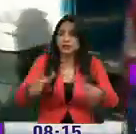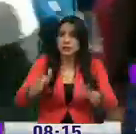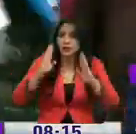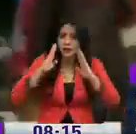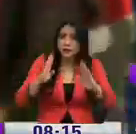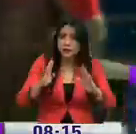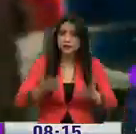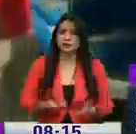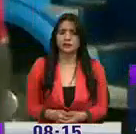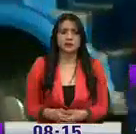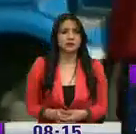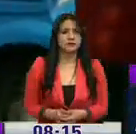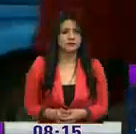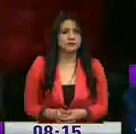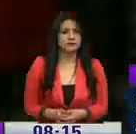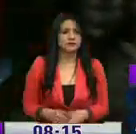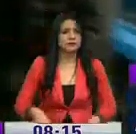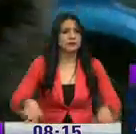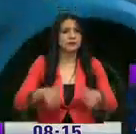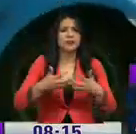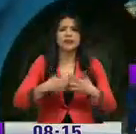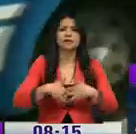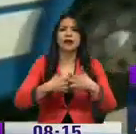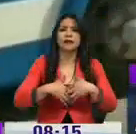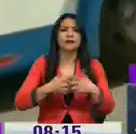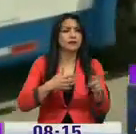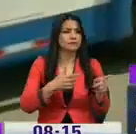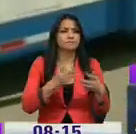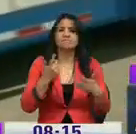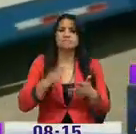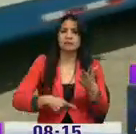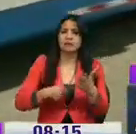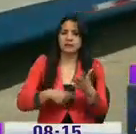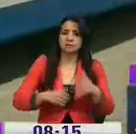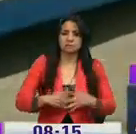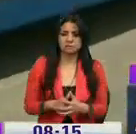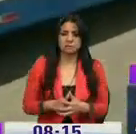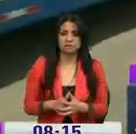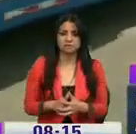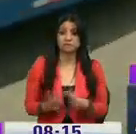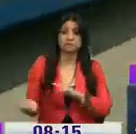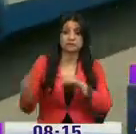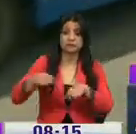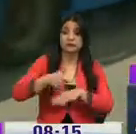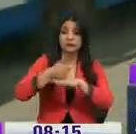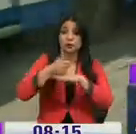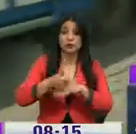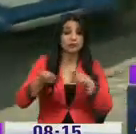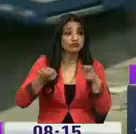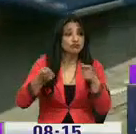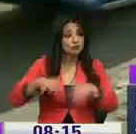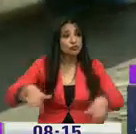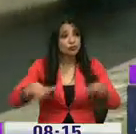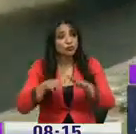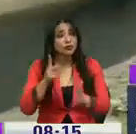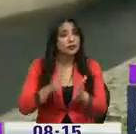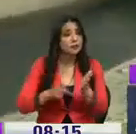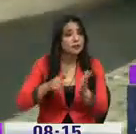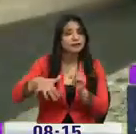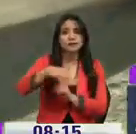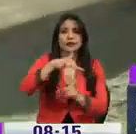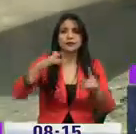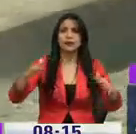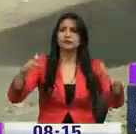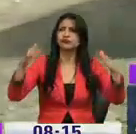atención. Terrible. ¿Y qué pasa con la fábrica? Lo que pasa con la fábrica es que no, tampoco vienen las autoridades a revisar qué es lo que está pasando con